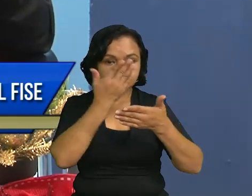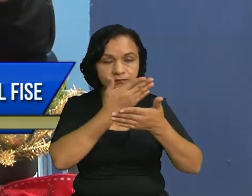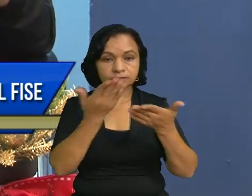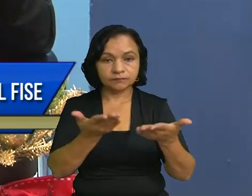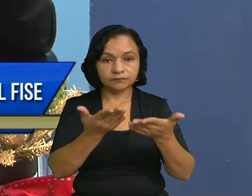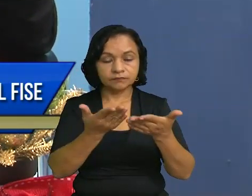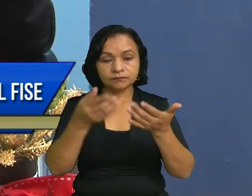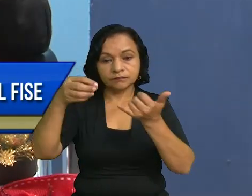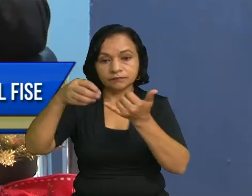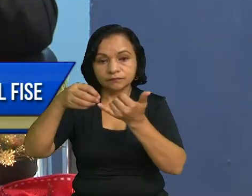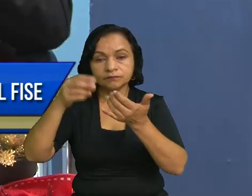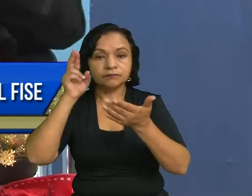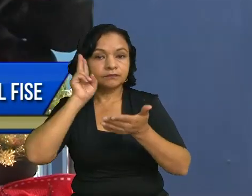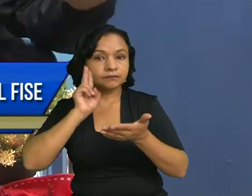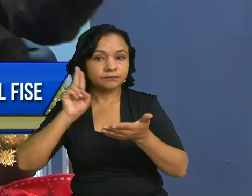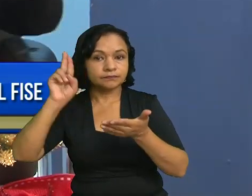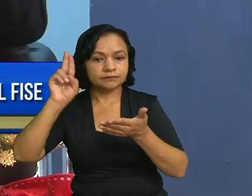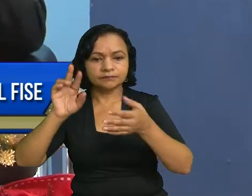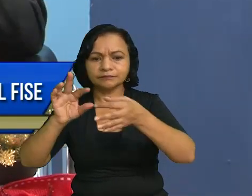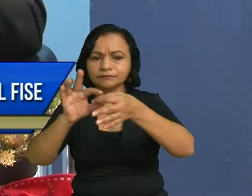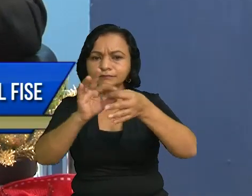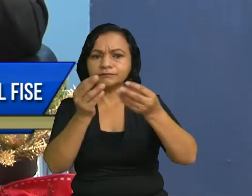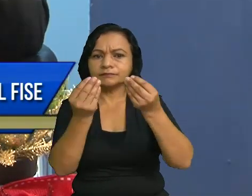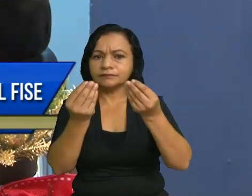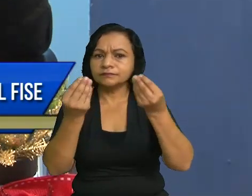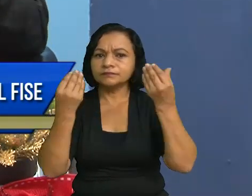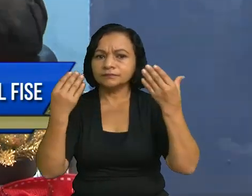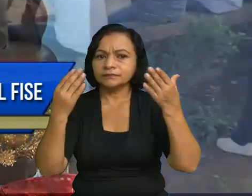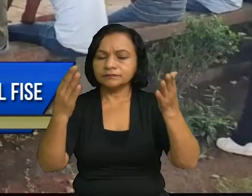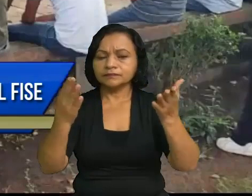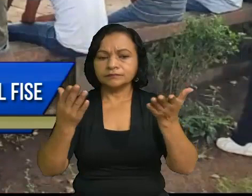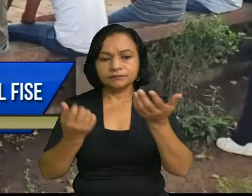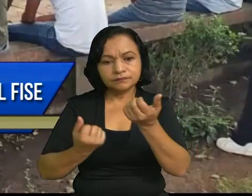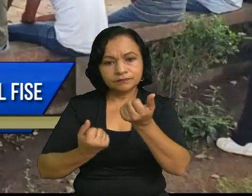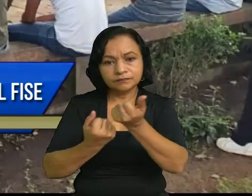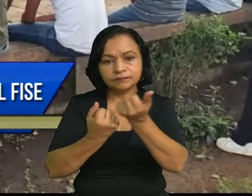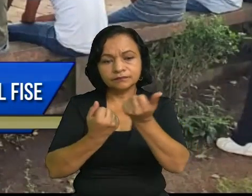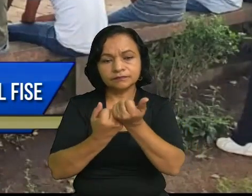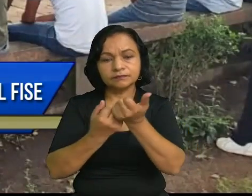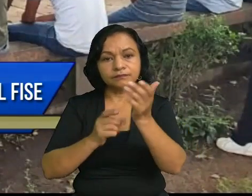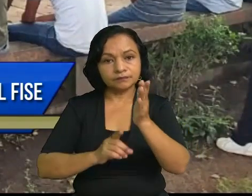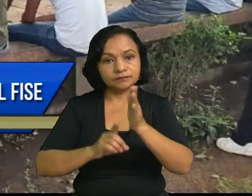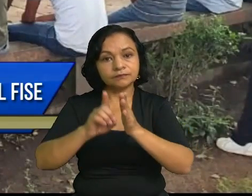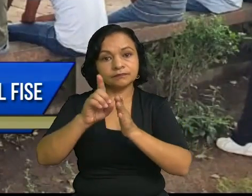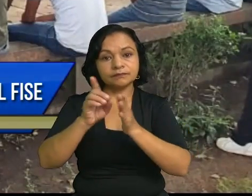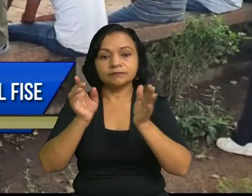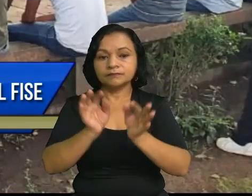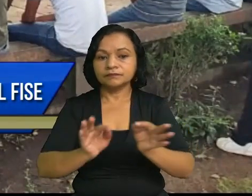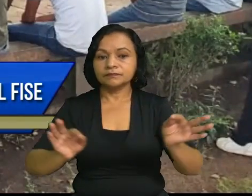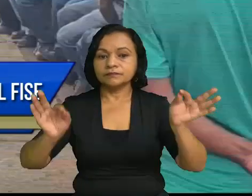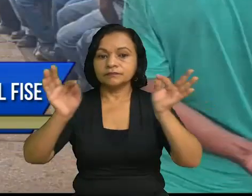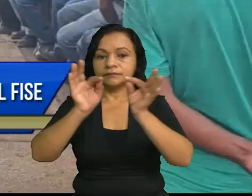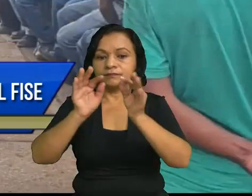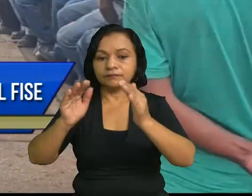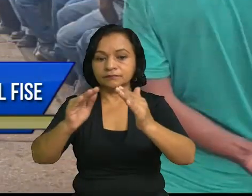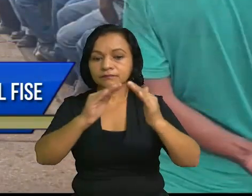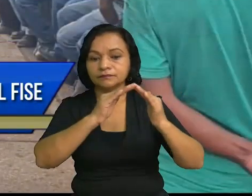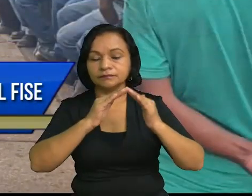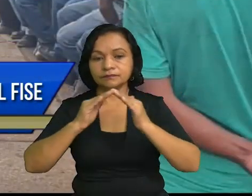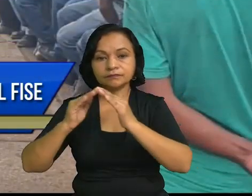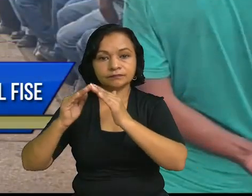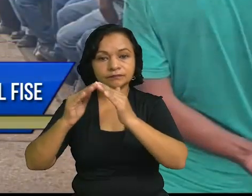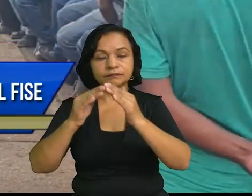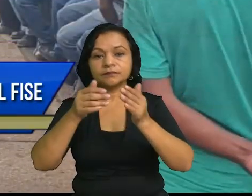educación técnica llegue a la universidad entonces hay muchos elementos y hay una dinámica importantísima en la comunidad pero el